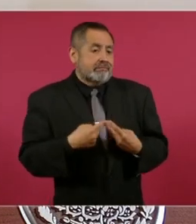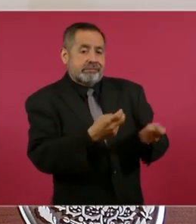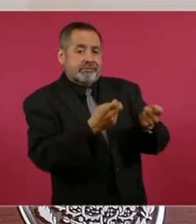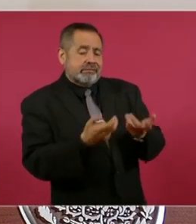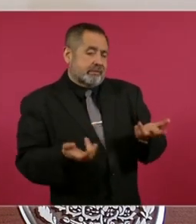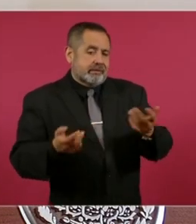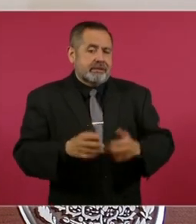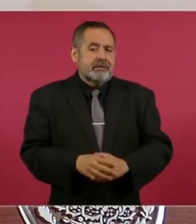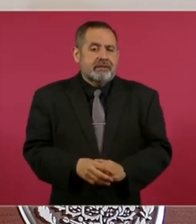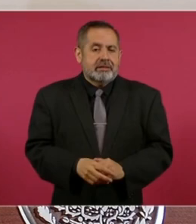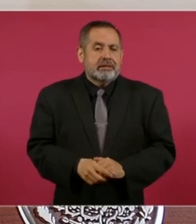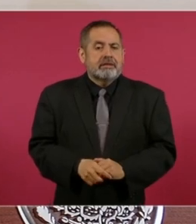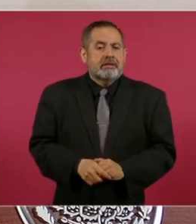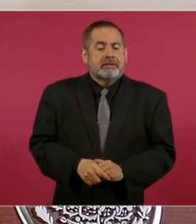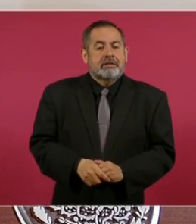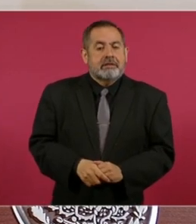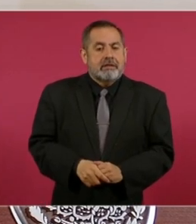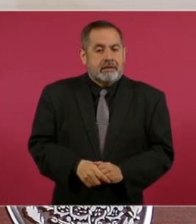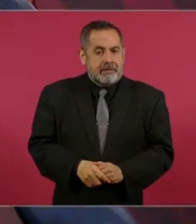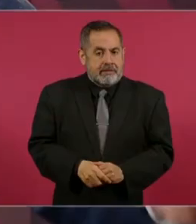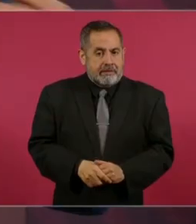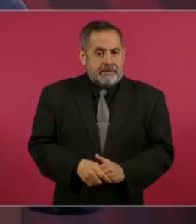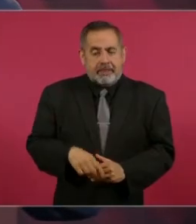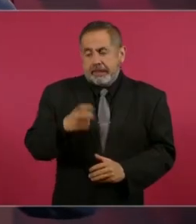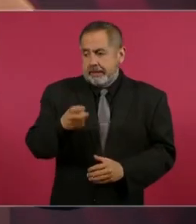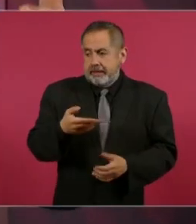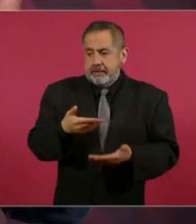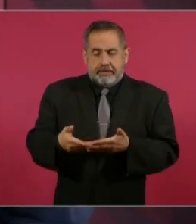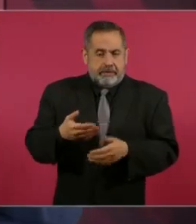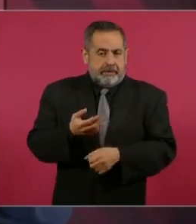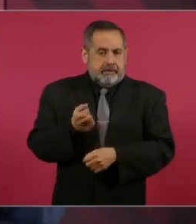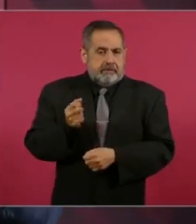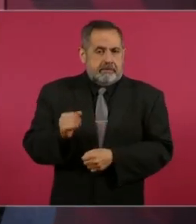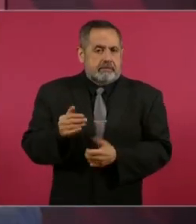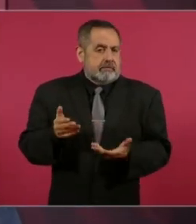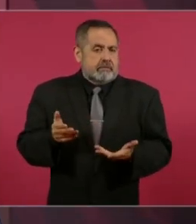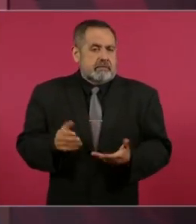Entonces, son estos tiempos,